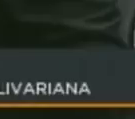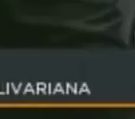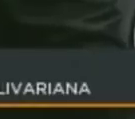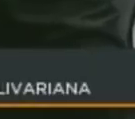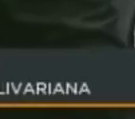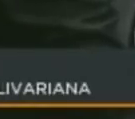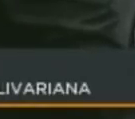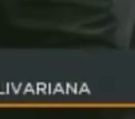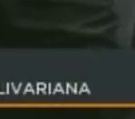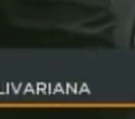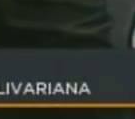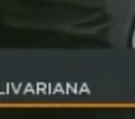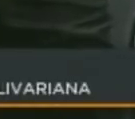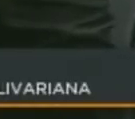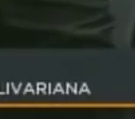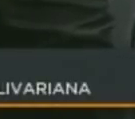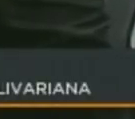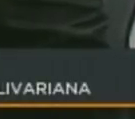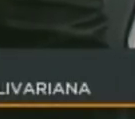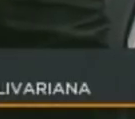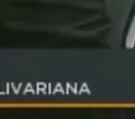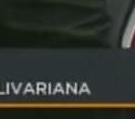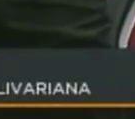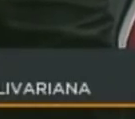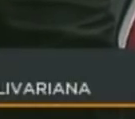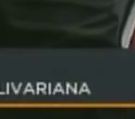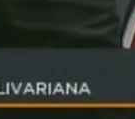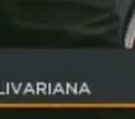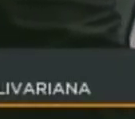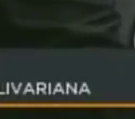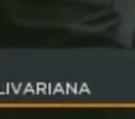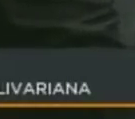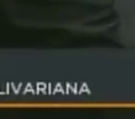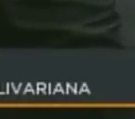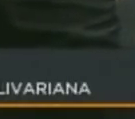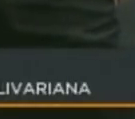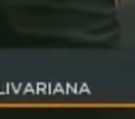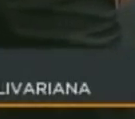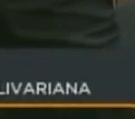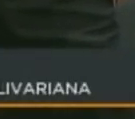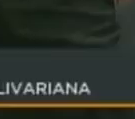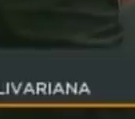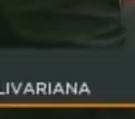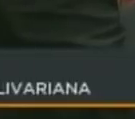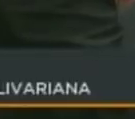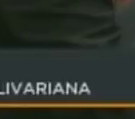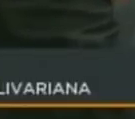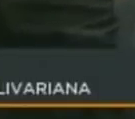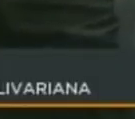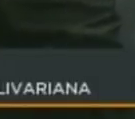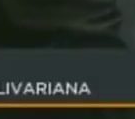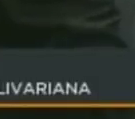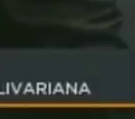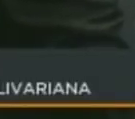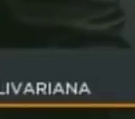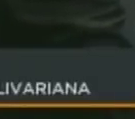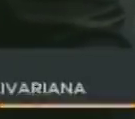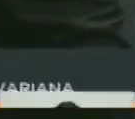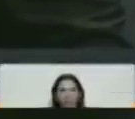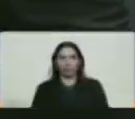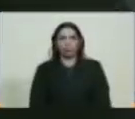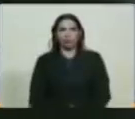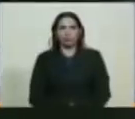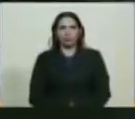con verdadera disciplina y con amor, como lo ha hecho, continuar dando sus servicios